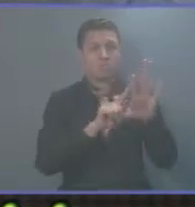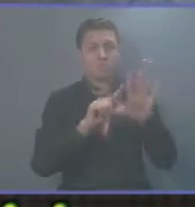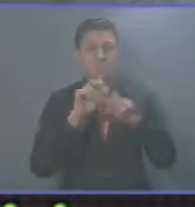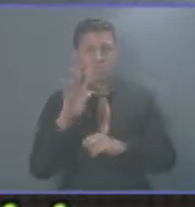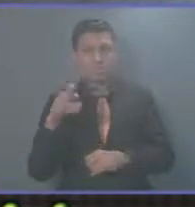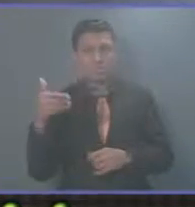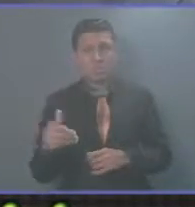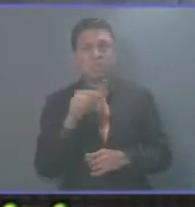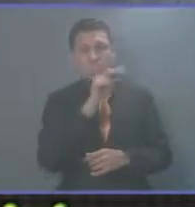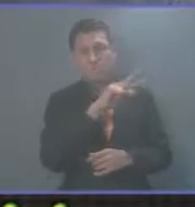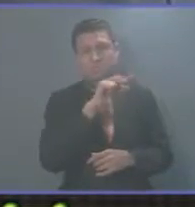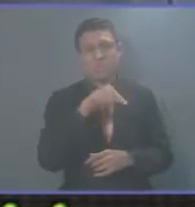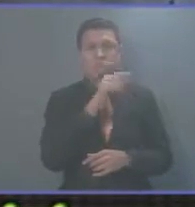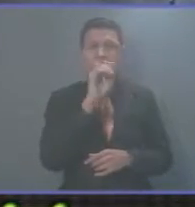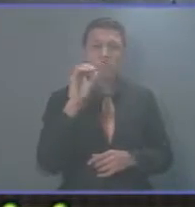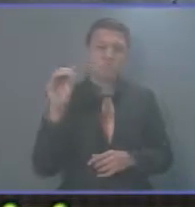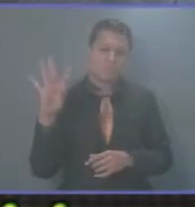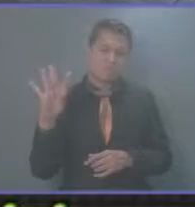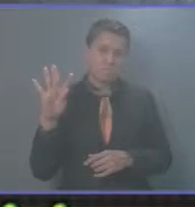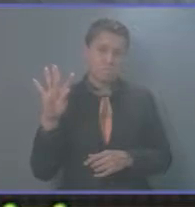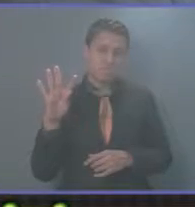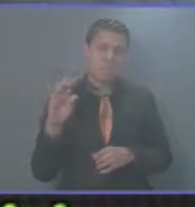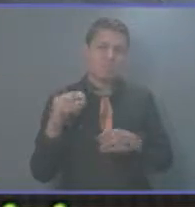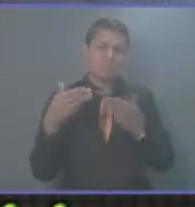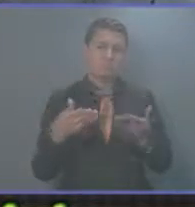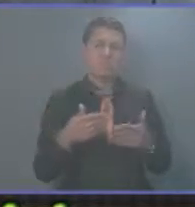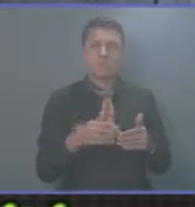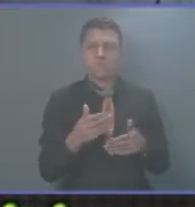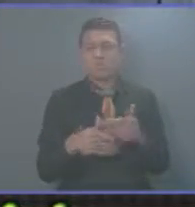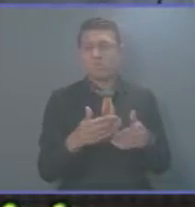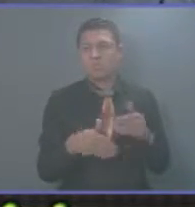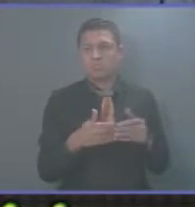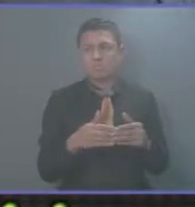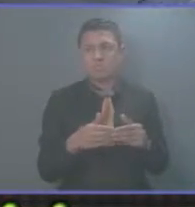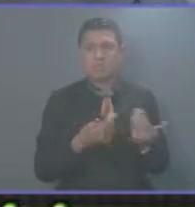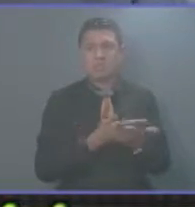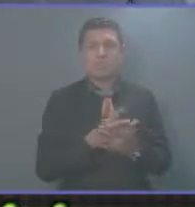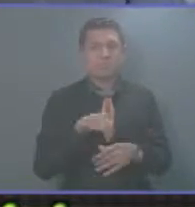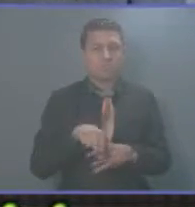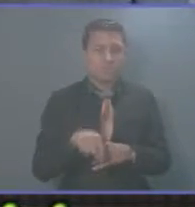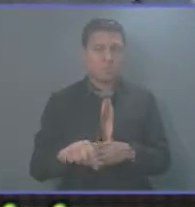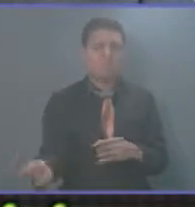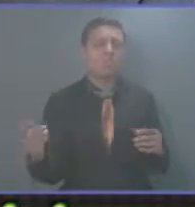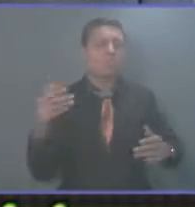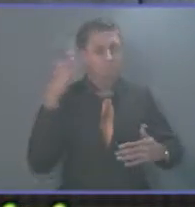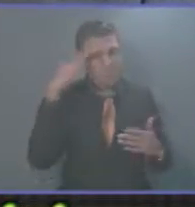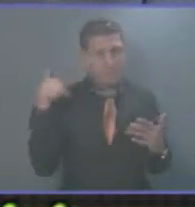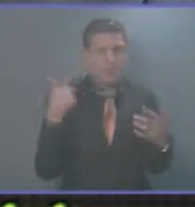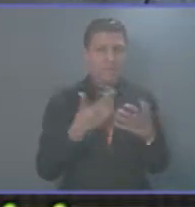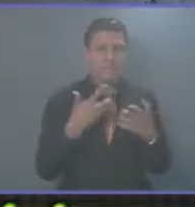año 2004, se omitió precisamente la solicitud que plantea hoy la